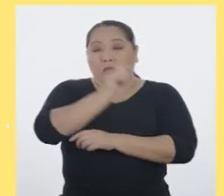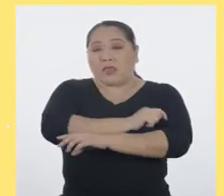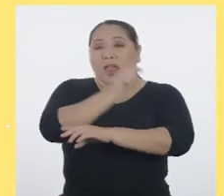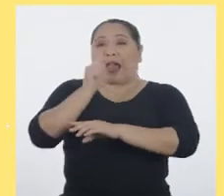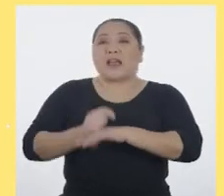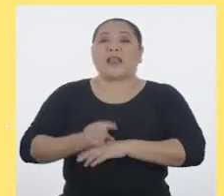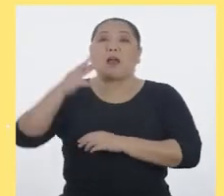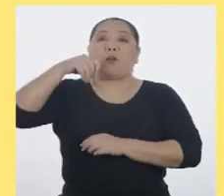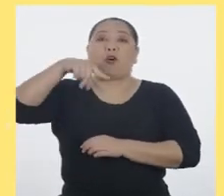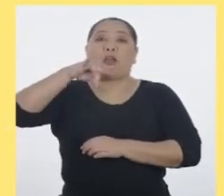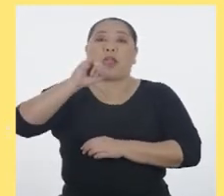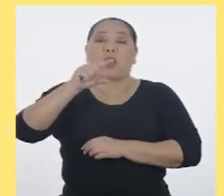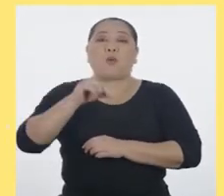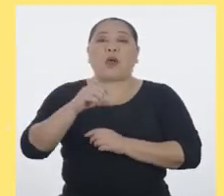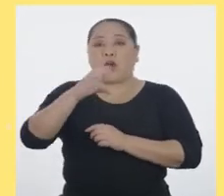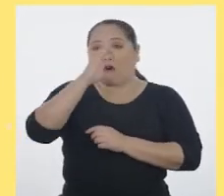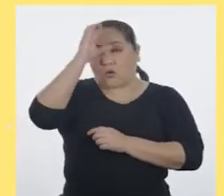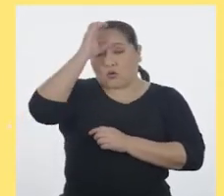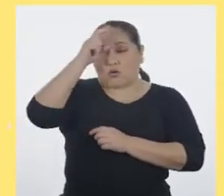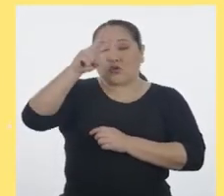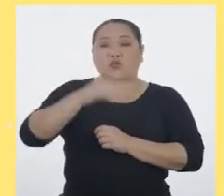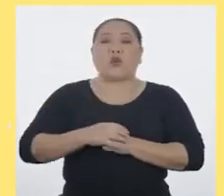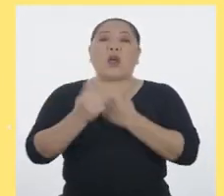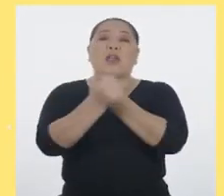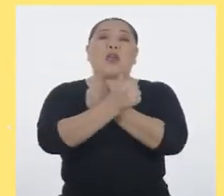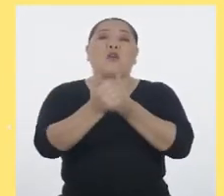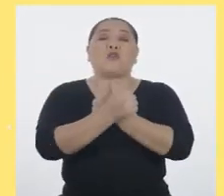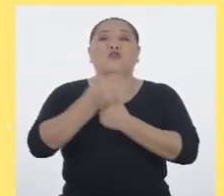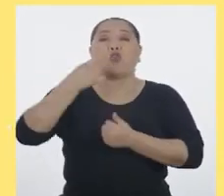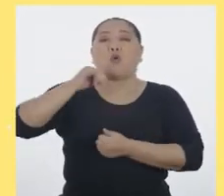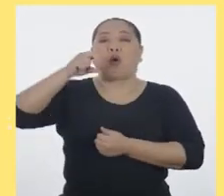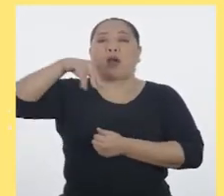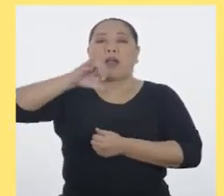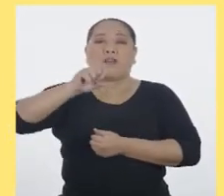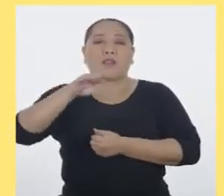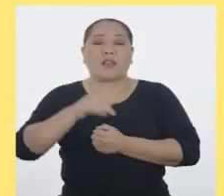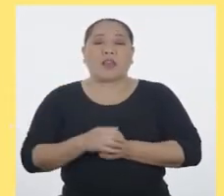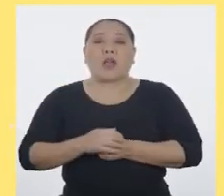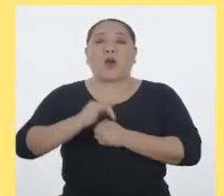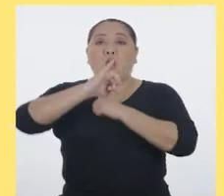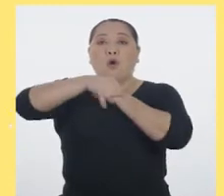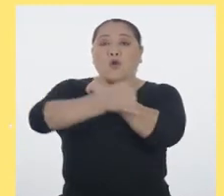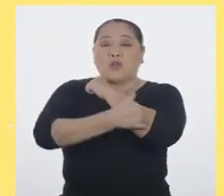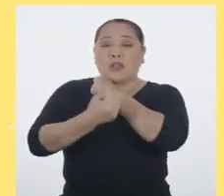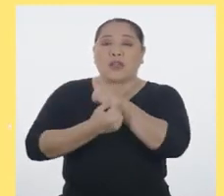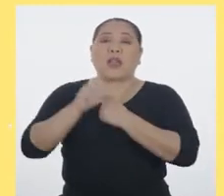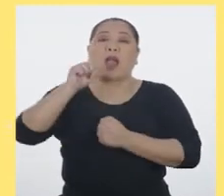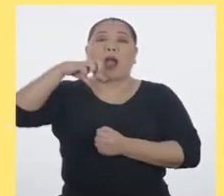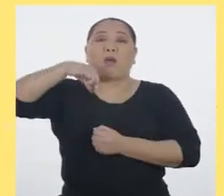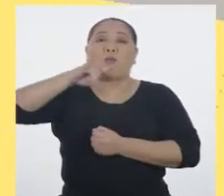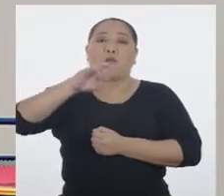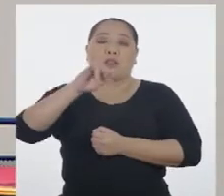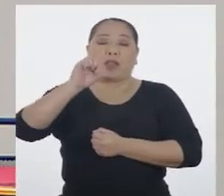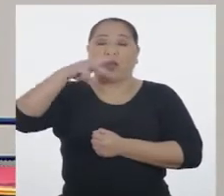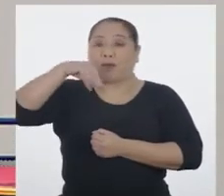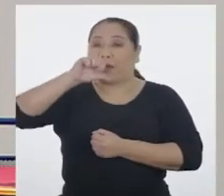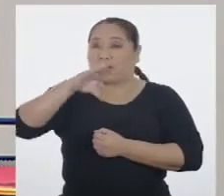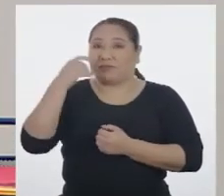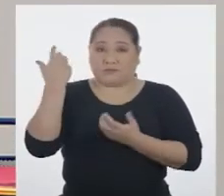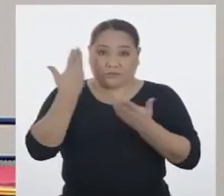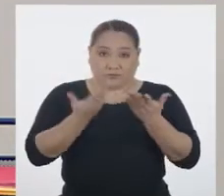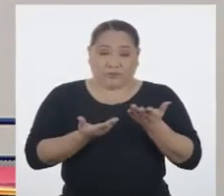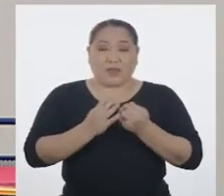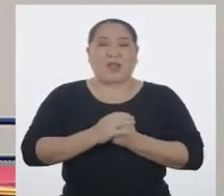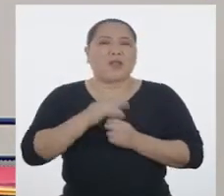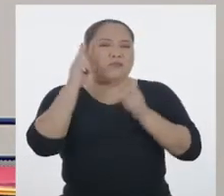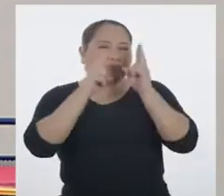Tacna, Moquegua, Cusco, Ayacucho, Huancavelica, Pasco, Junín y Apurímac. Sería